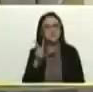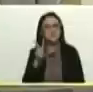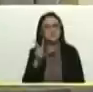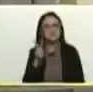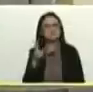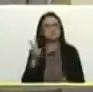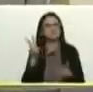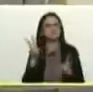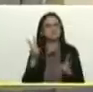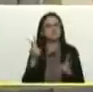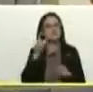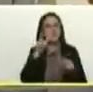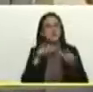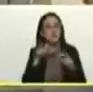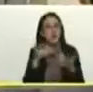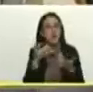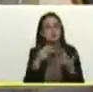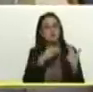mundo que nos ven